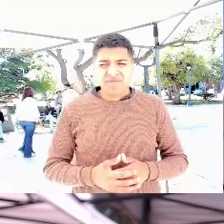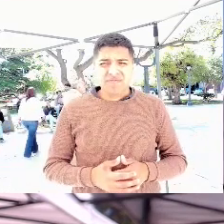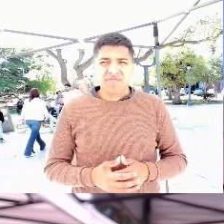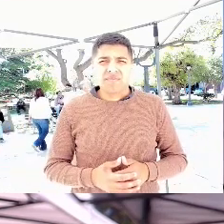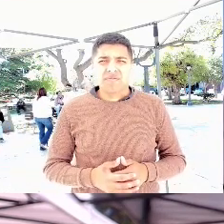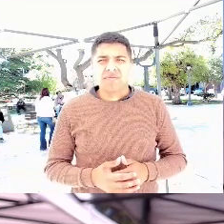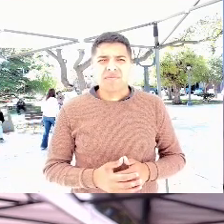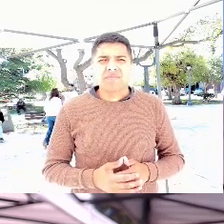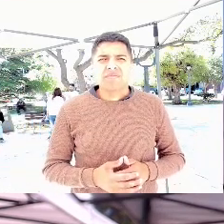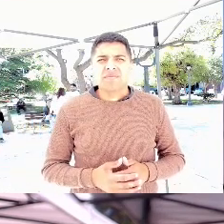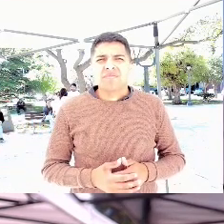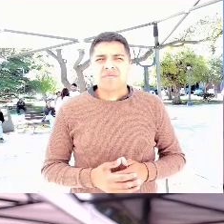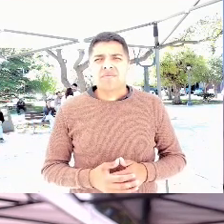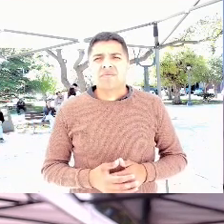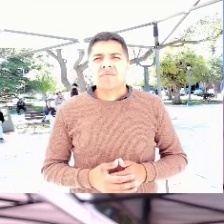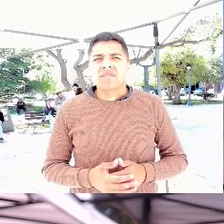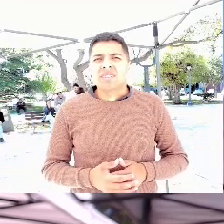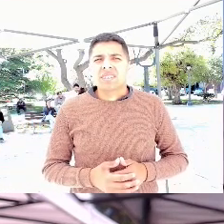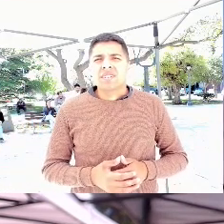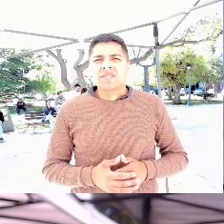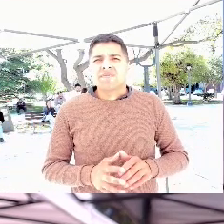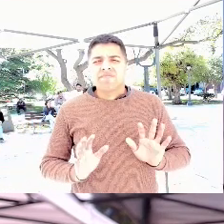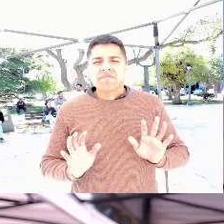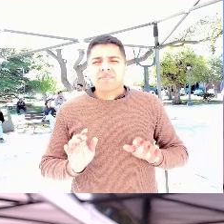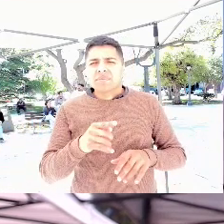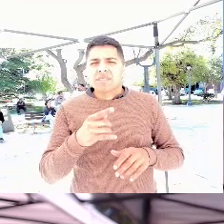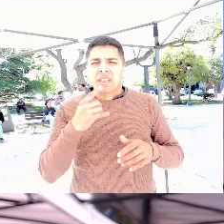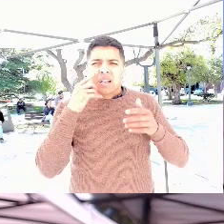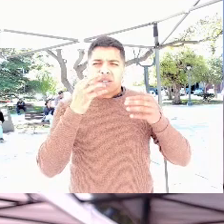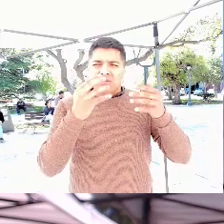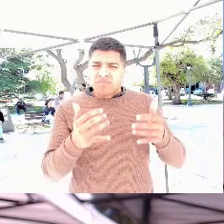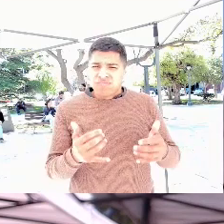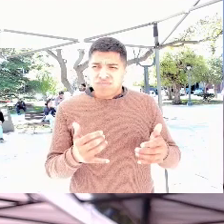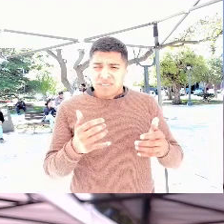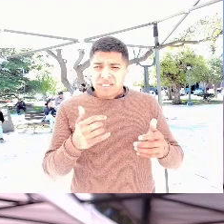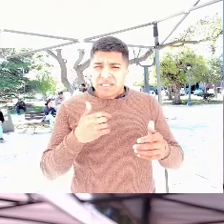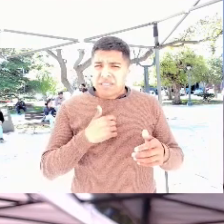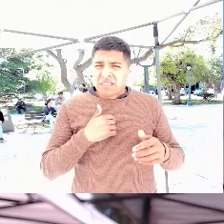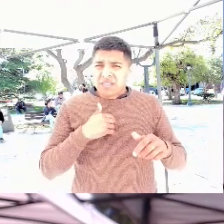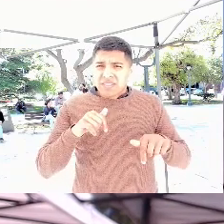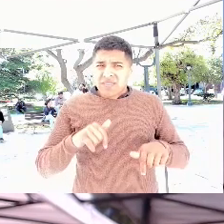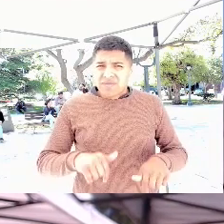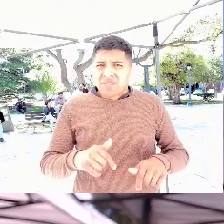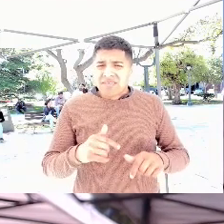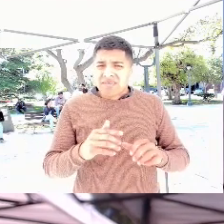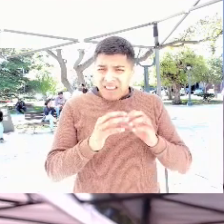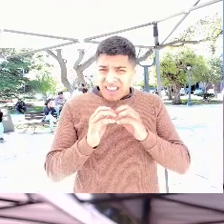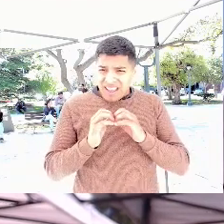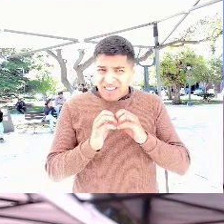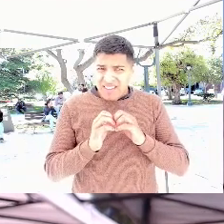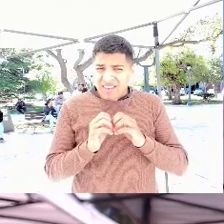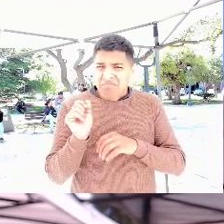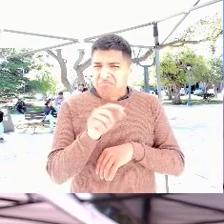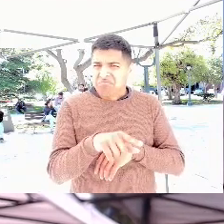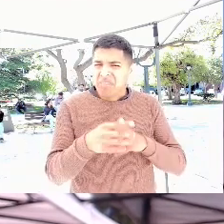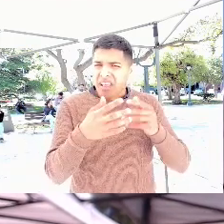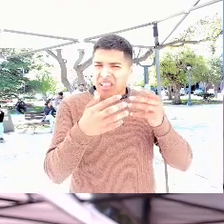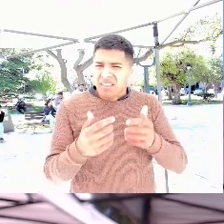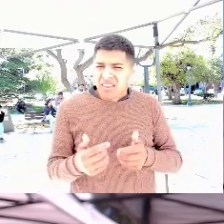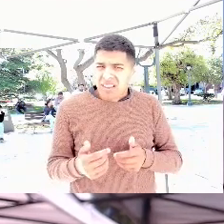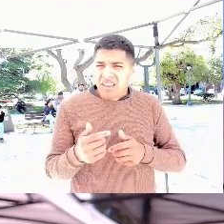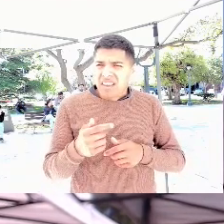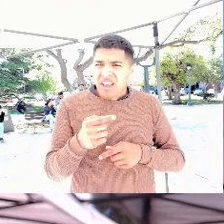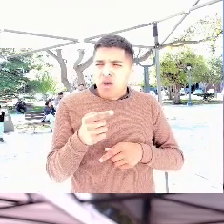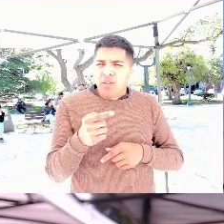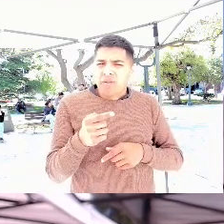Por ahí lo que yo veo de este presupuesto, es el segundo que me toca estar acá en este lugar para su tratamiento, es que sigue